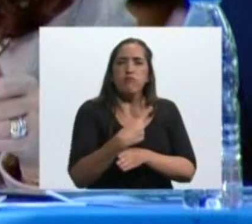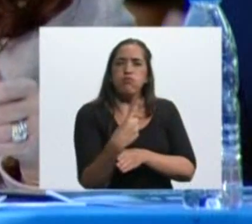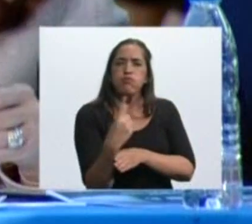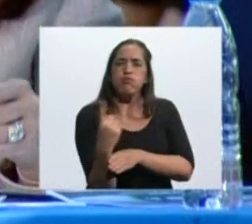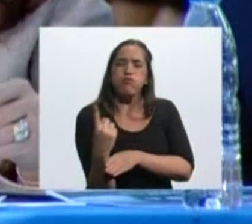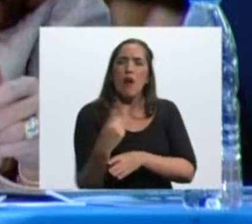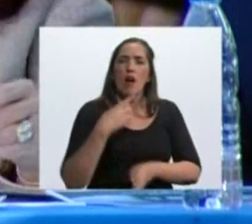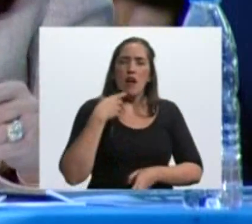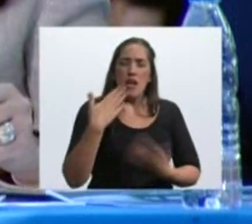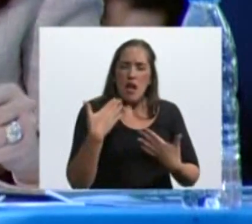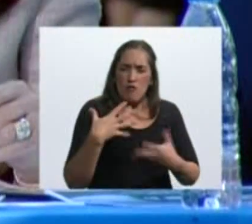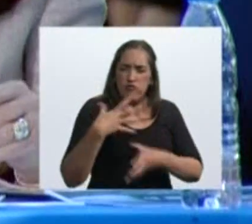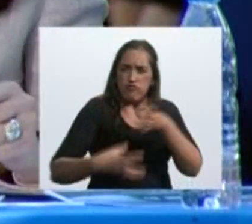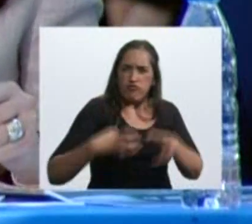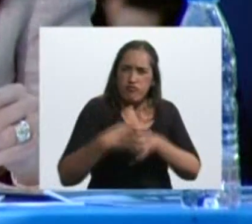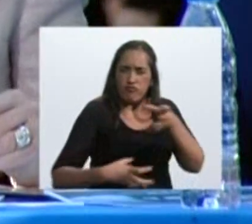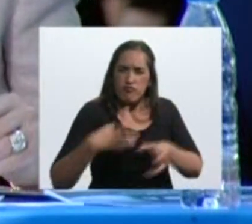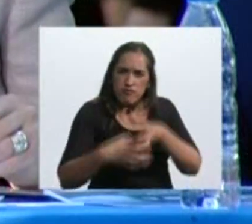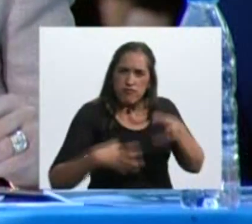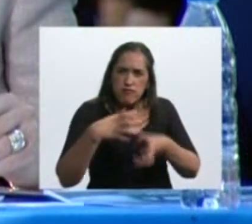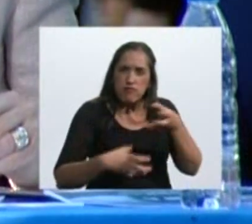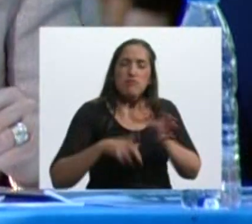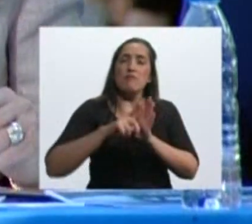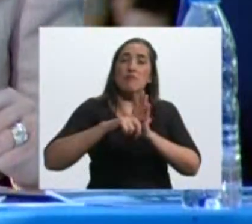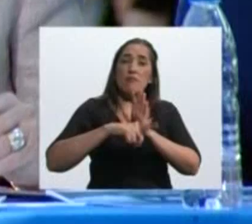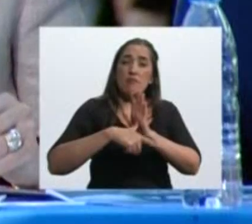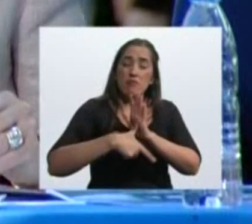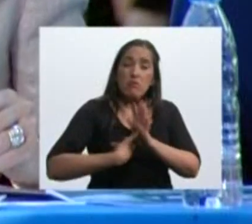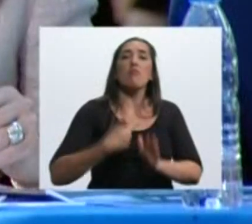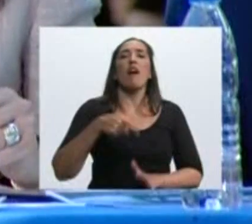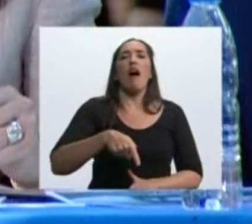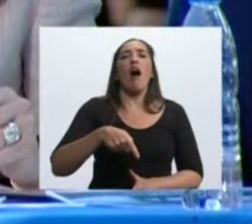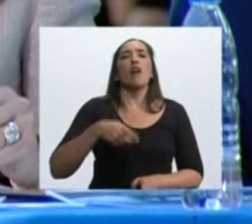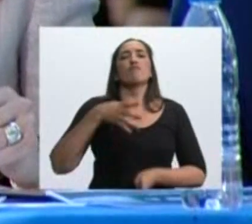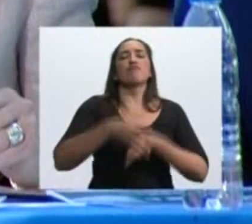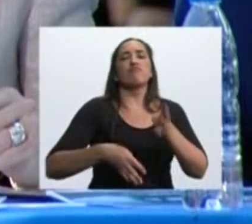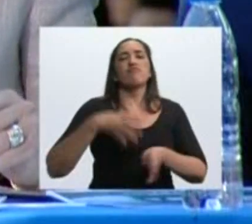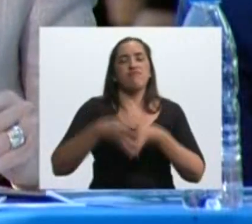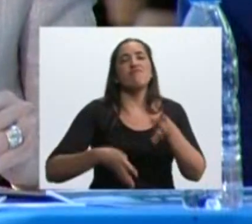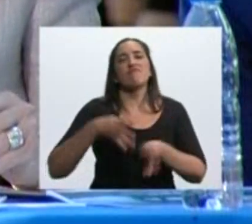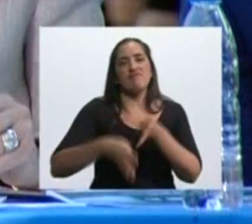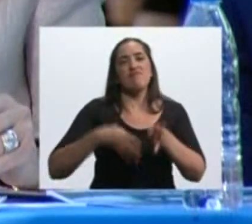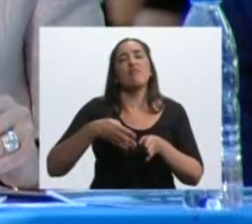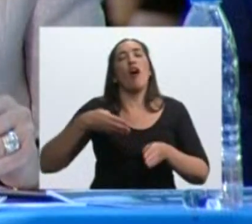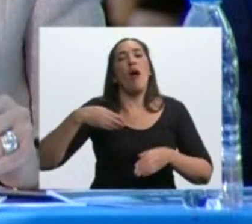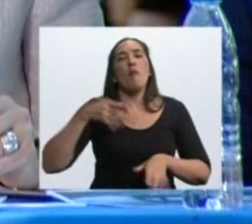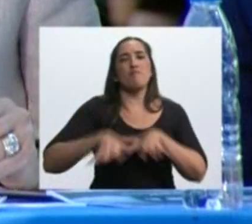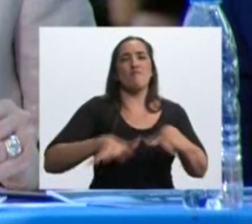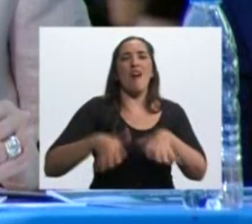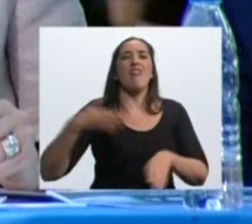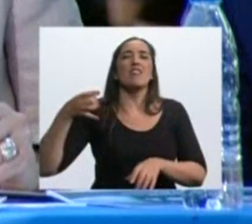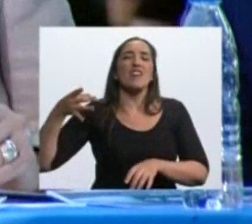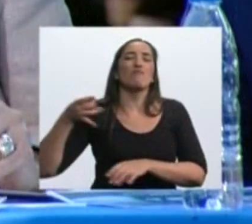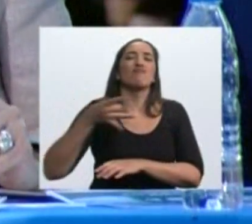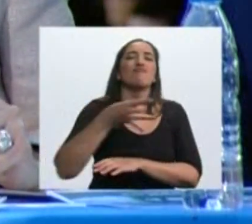20 atmósferas, y así, lentamente comienza a ponerse en marcha. Y recordaba también un ejemplo ya no de Perón,